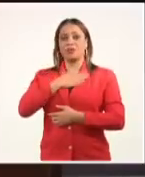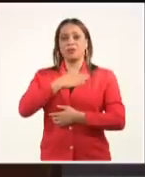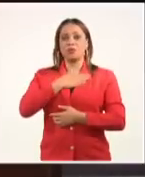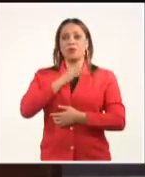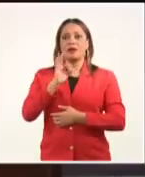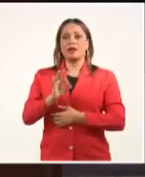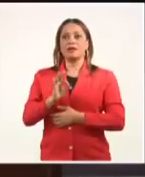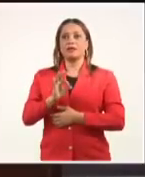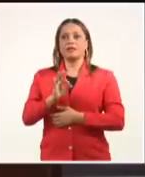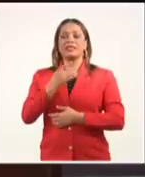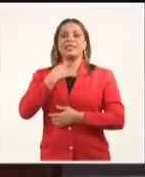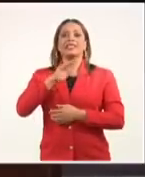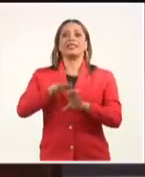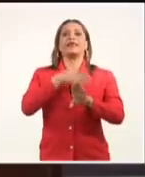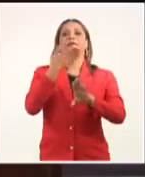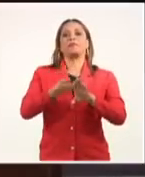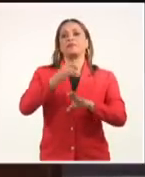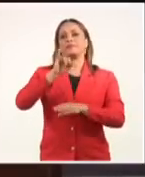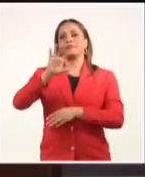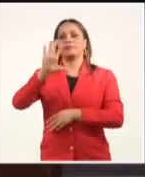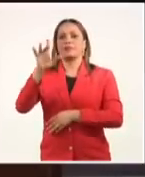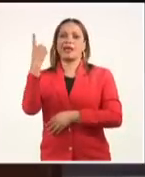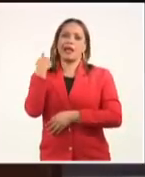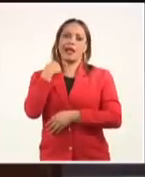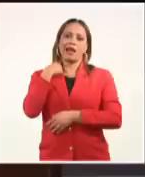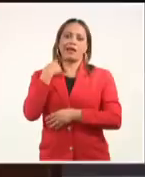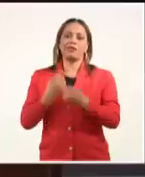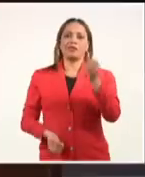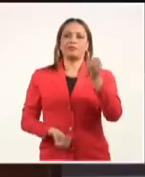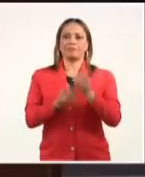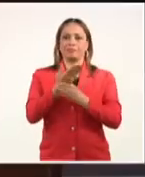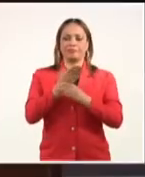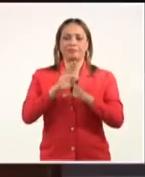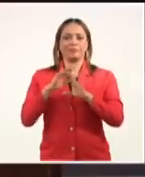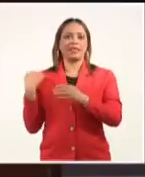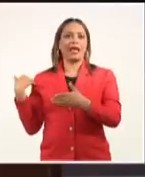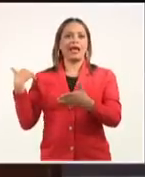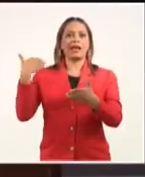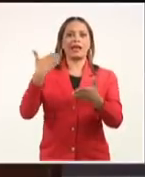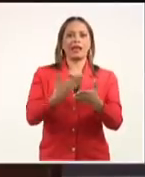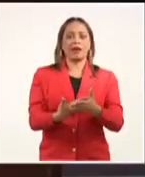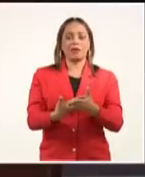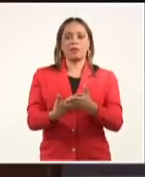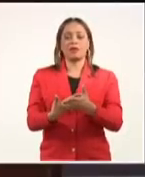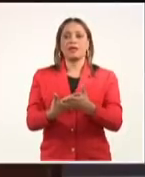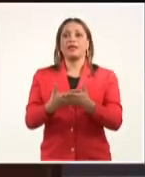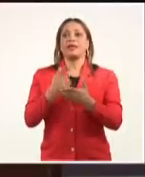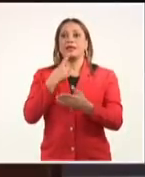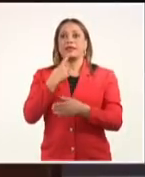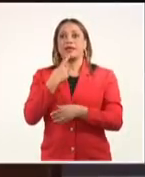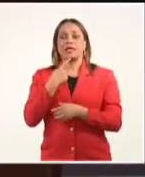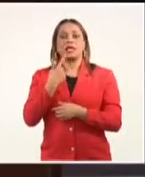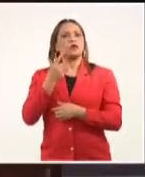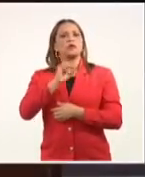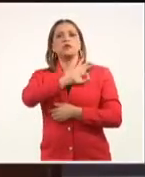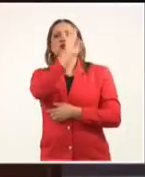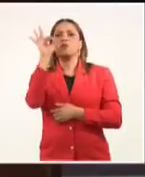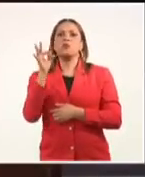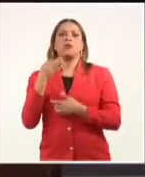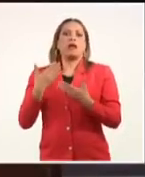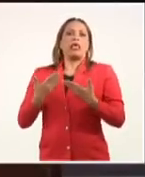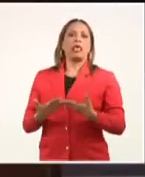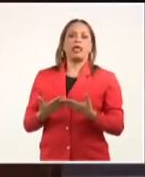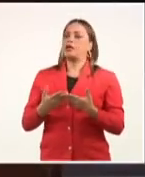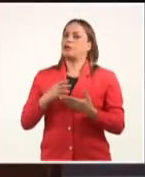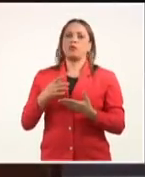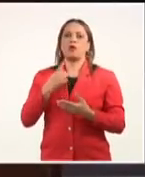tras 65 años de existencia, lejos de debilitarse, se